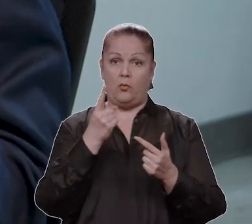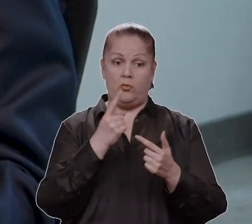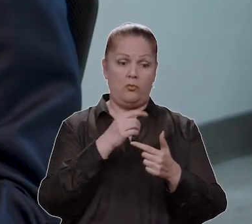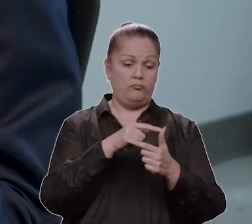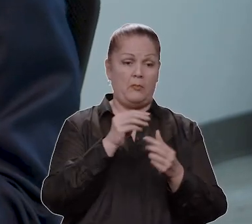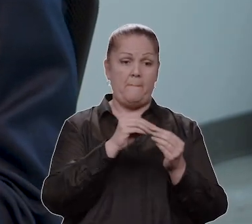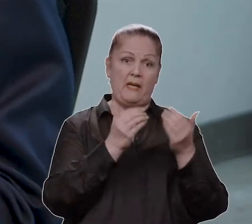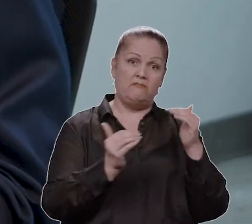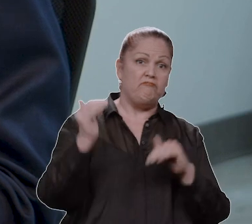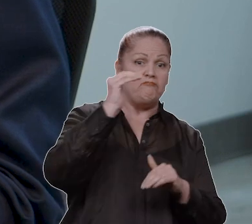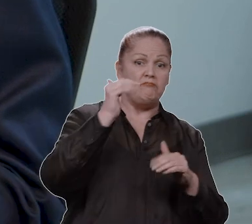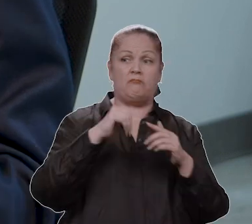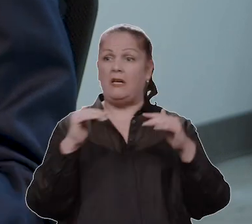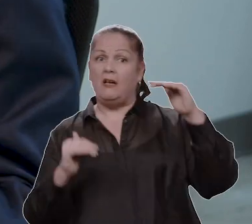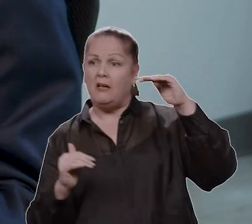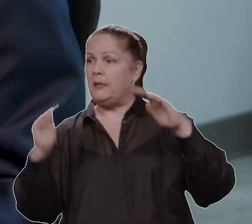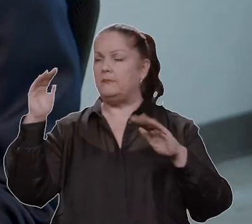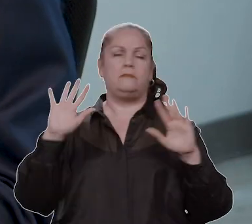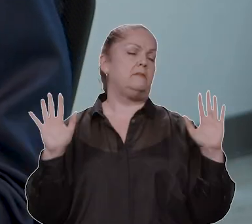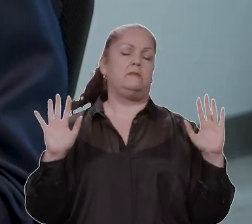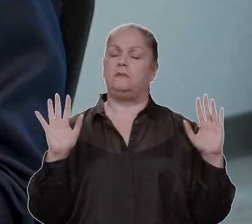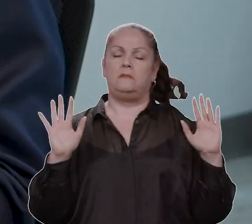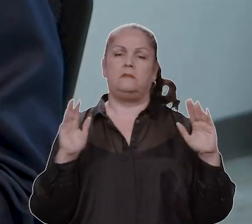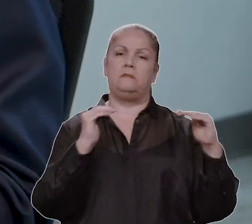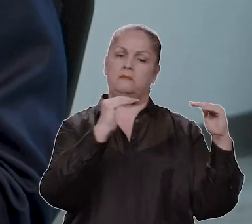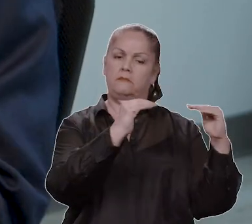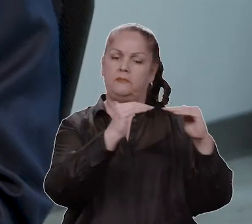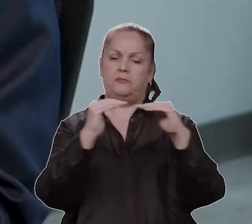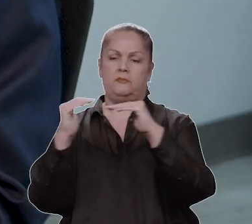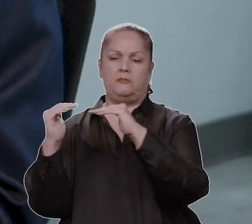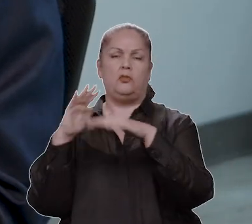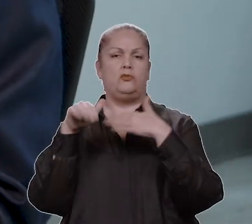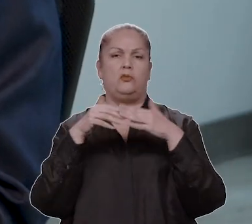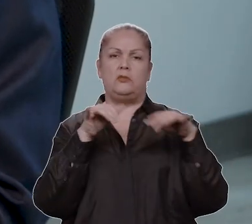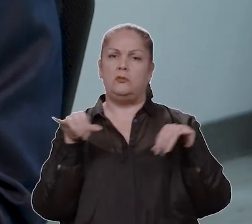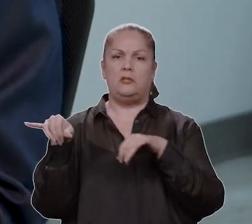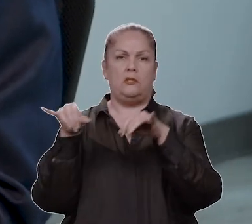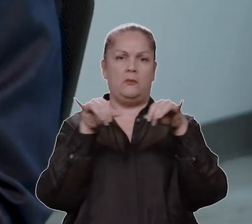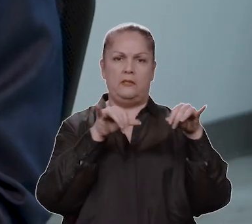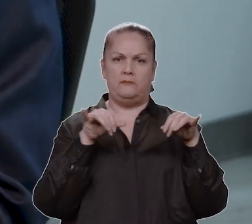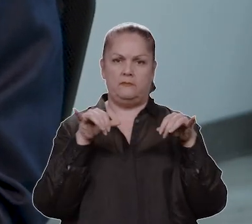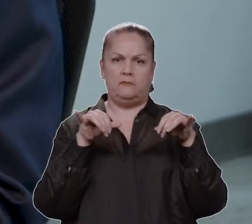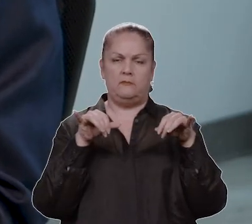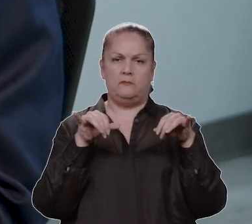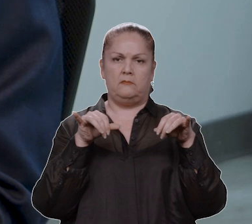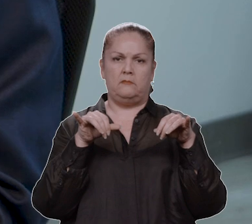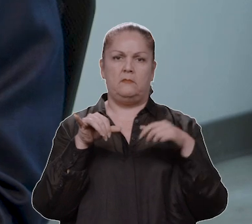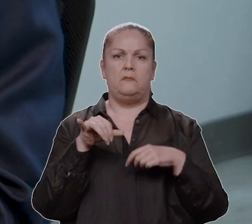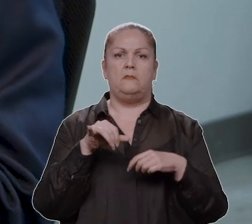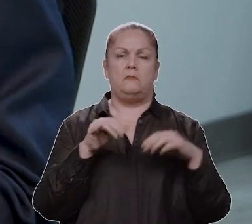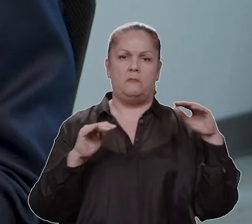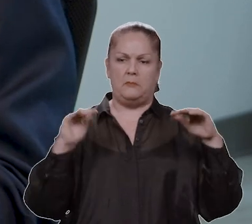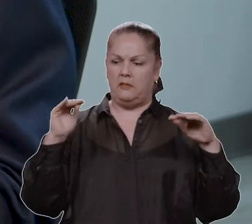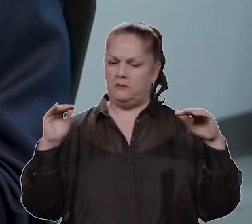poder, ninguna rama de gobierno, la legislativa, la ejecutiva o la judicial, es superior a la otra, sino que están basados en un sistema